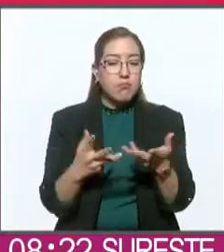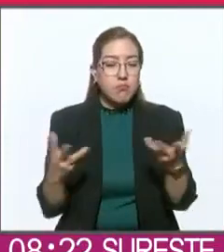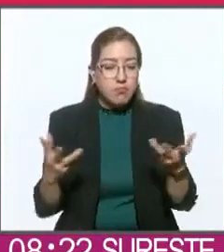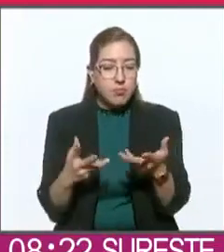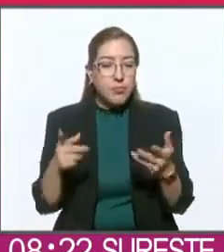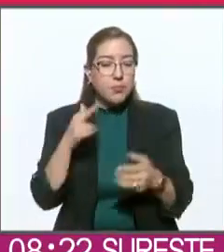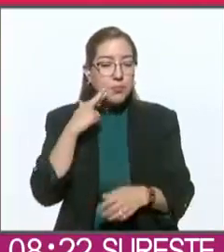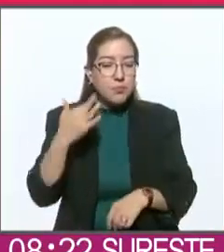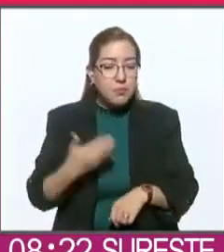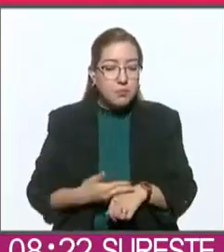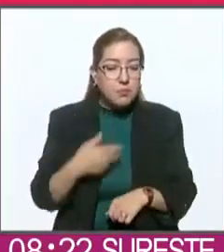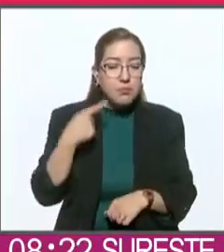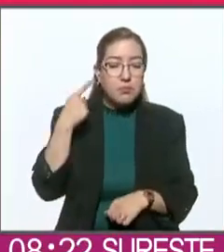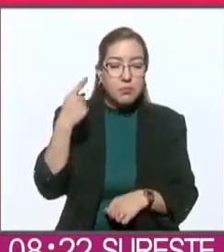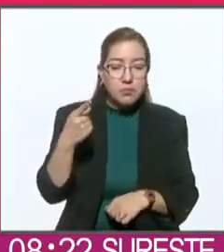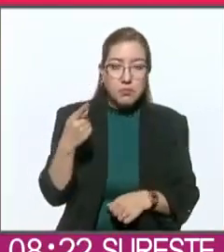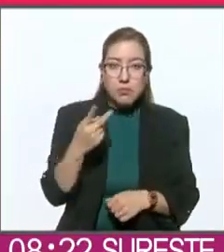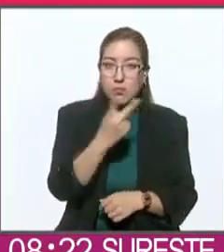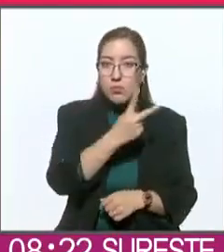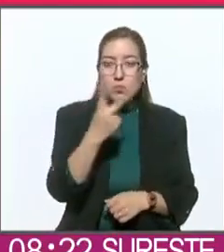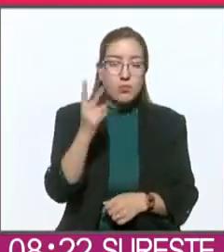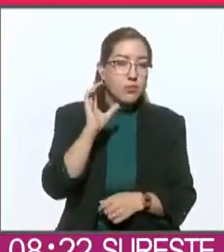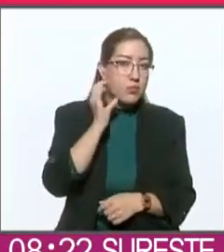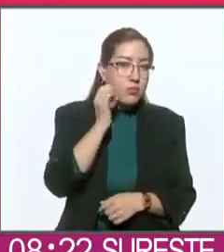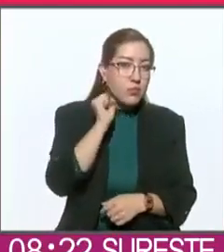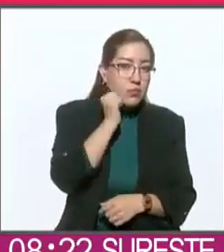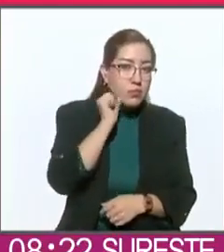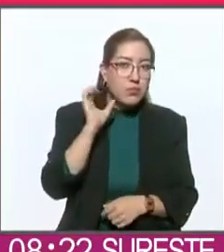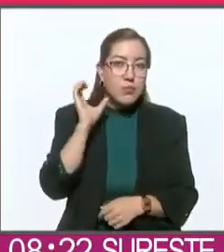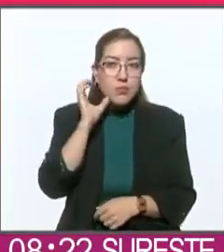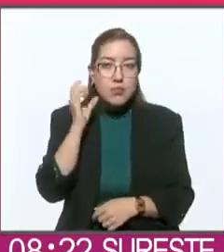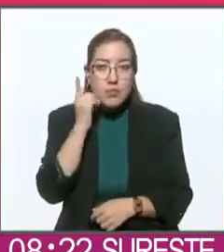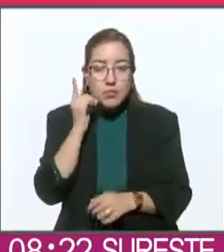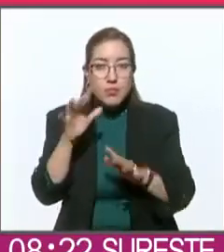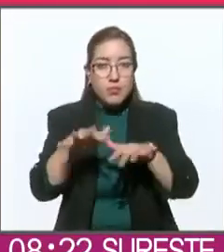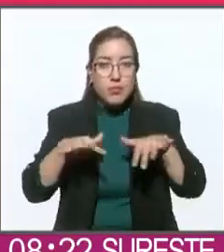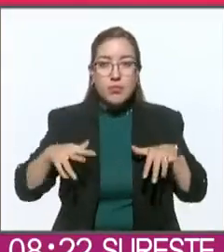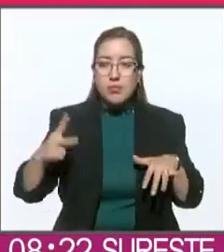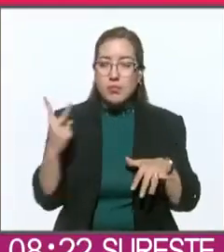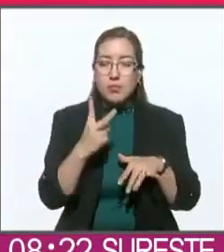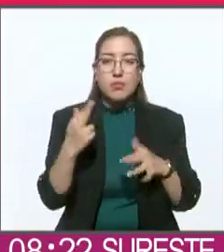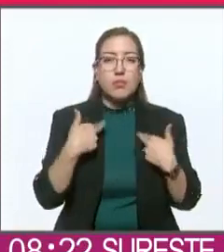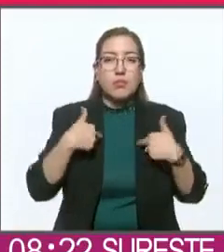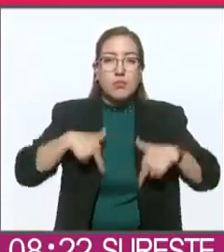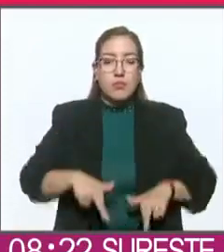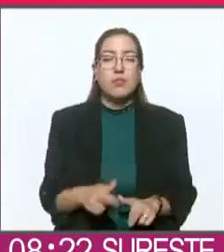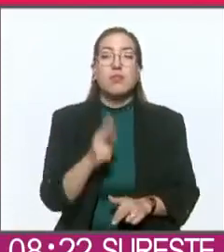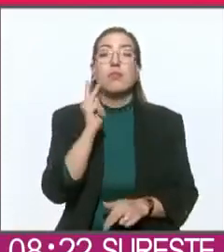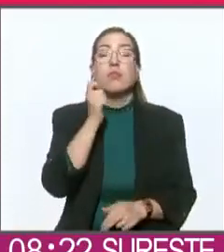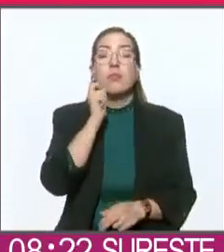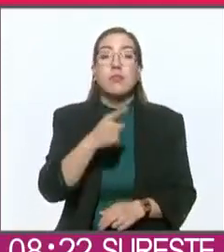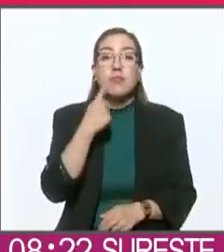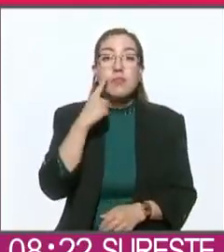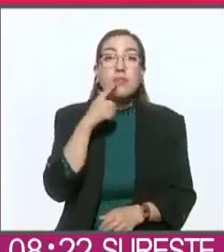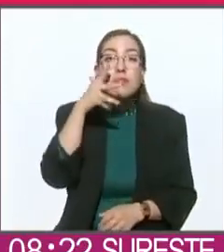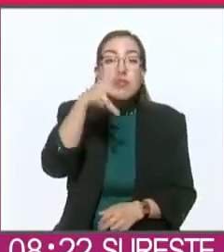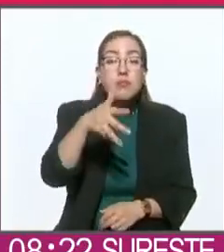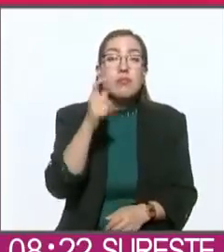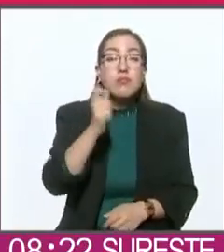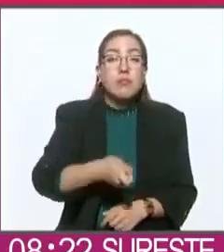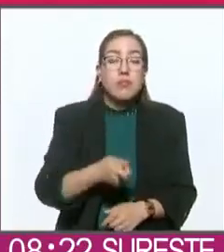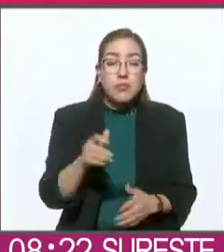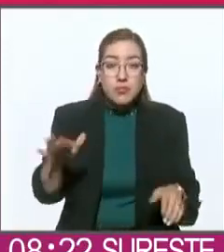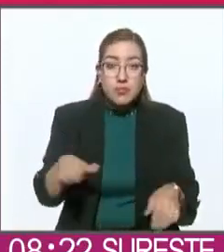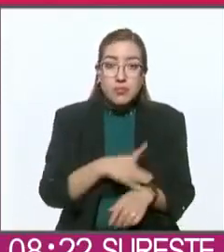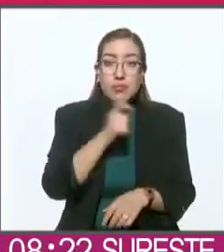cámaras representadas y se va a fijar una ruta en lo que viene, porque además se van a analizar las propuestas de lo que ha sido este, que es el